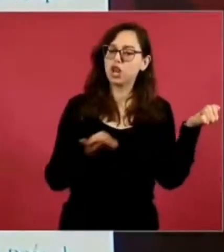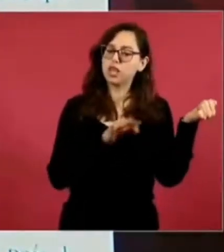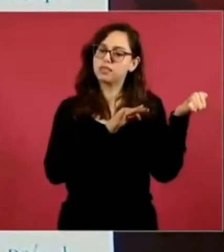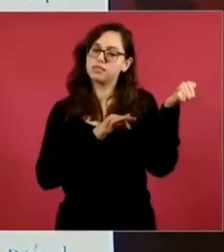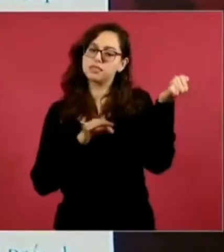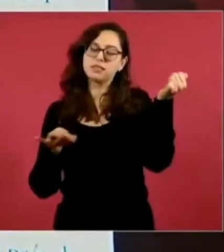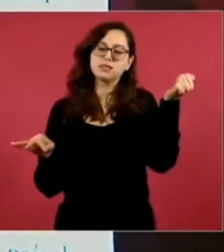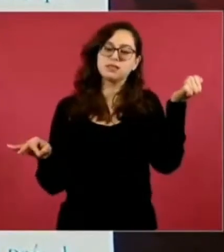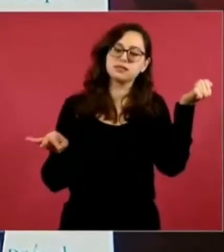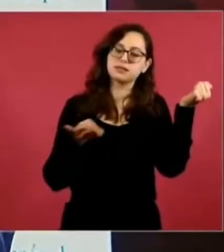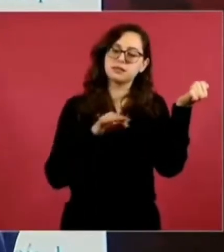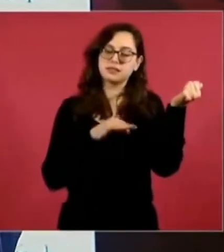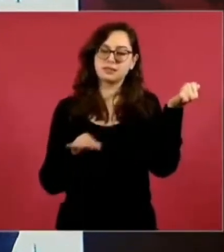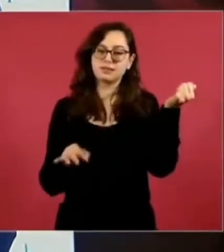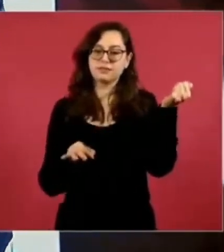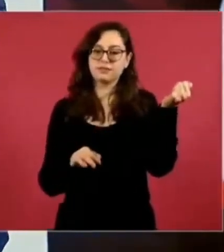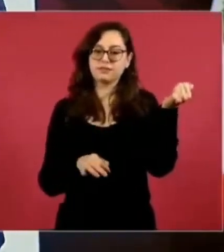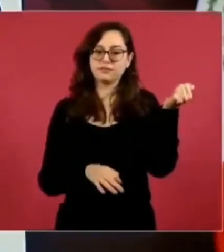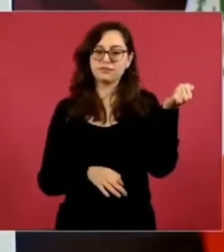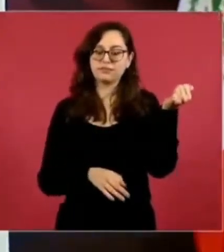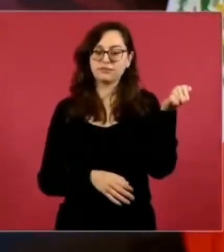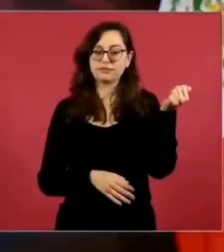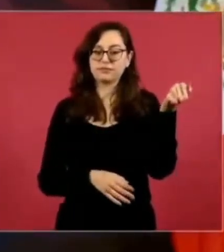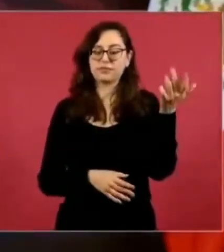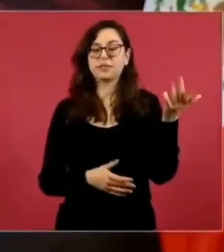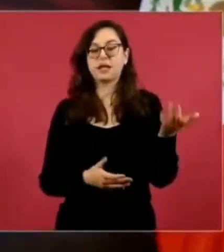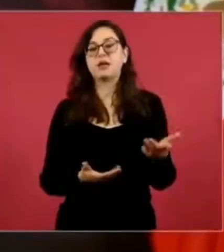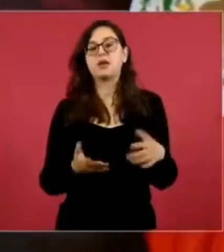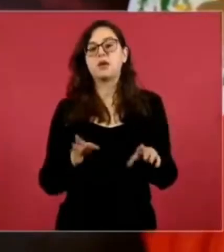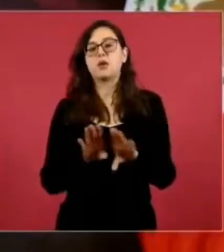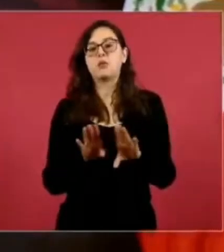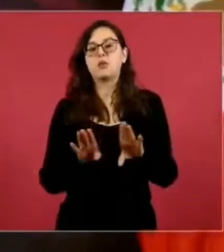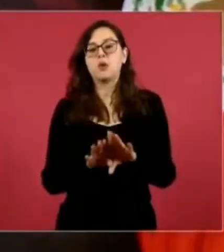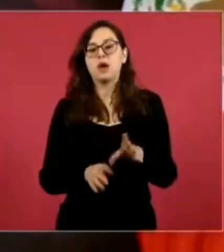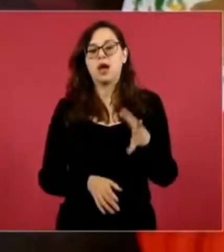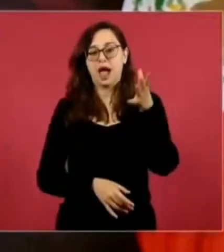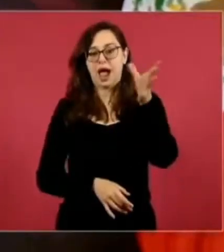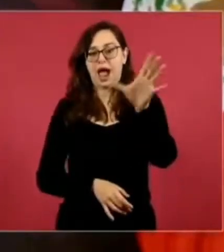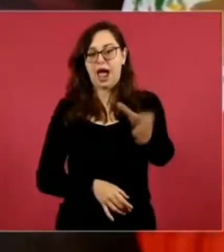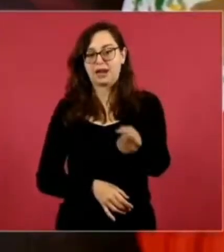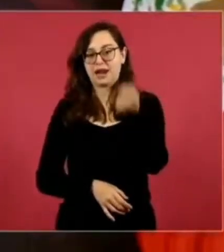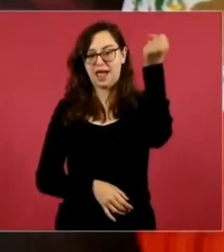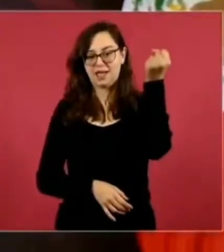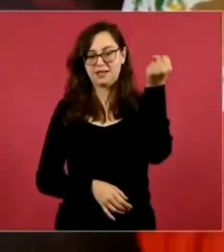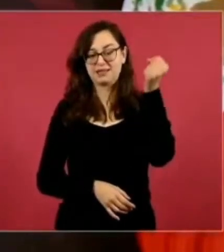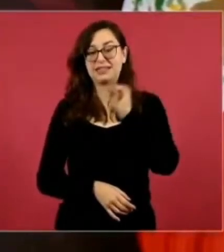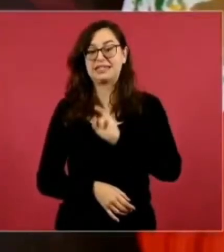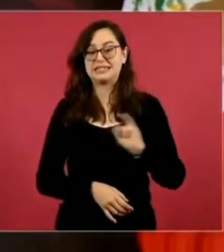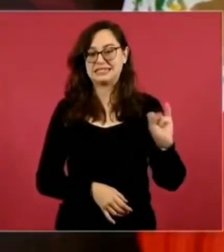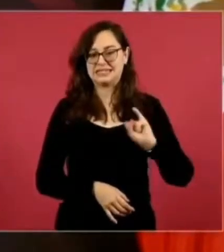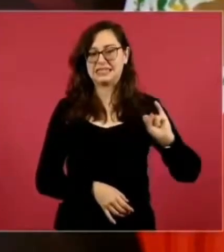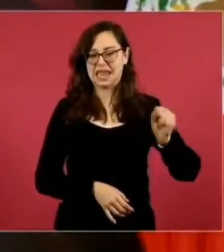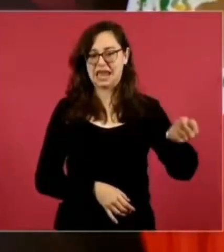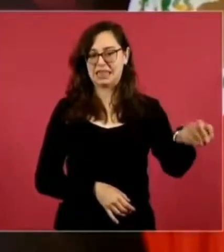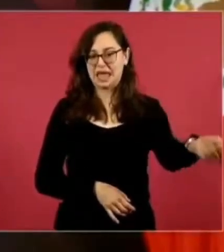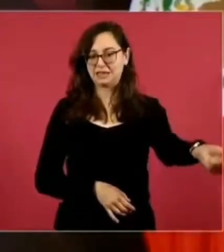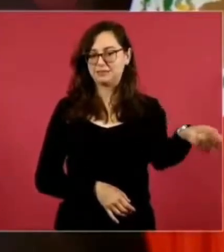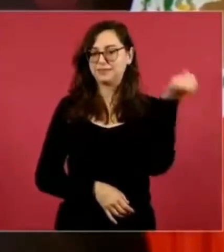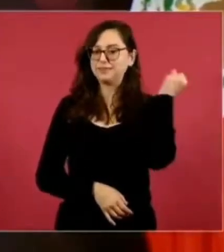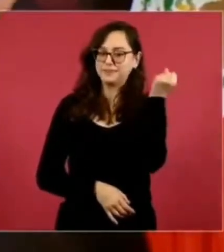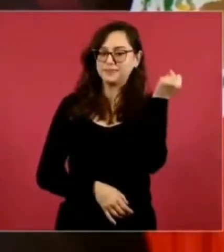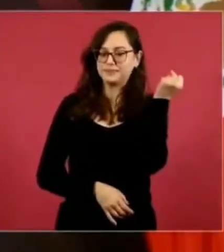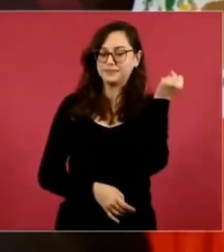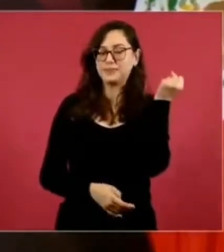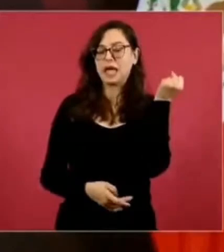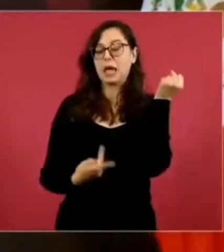que se agarraba con la izquierda pero que se tocaba con la derecha. O sea, que se llegaba al gobierno con